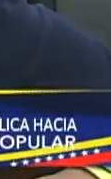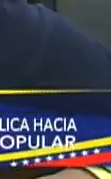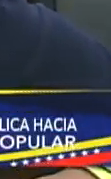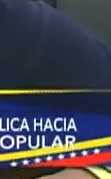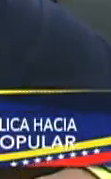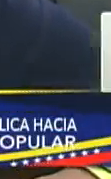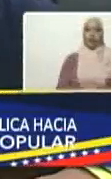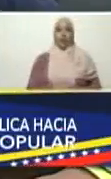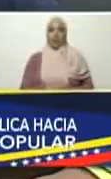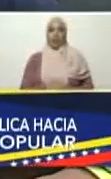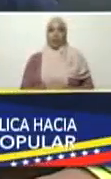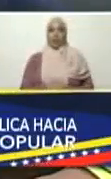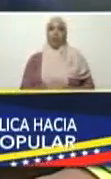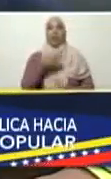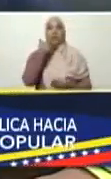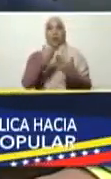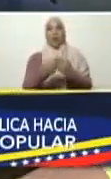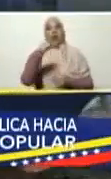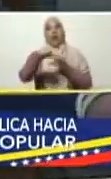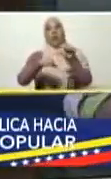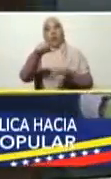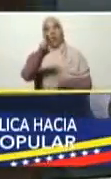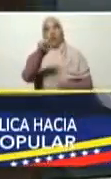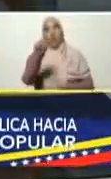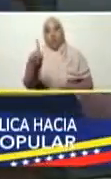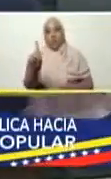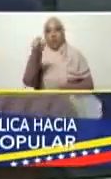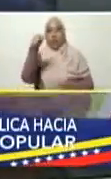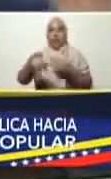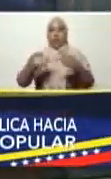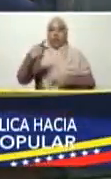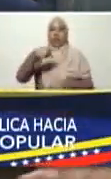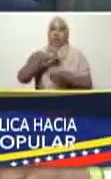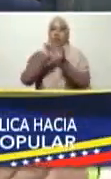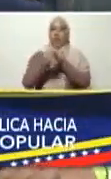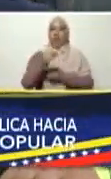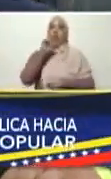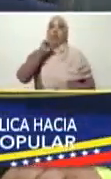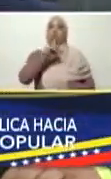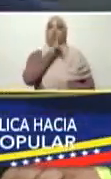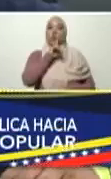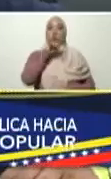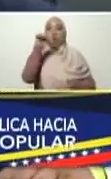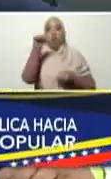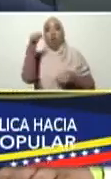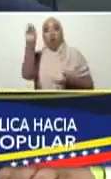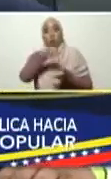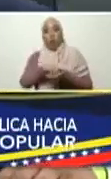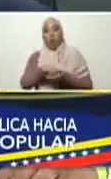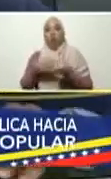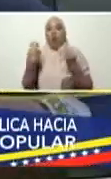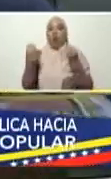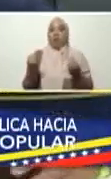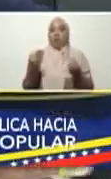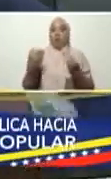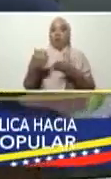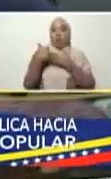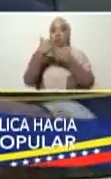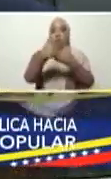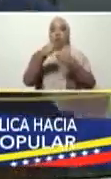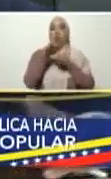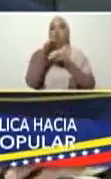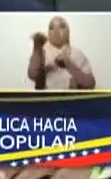comuna El Maizal 2021. ¿Cuántos? Pues Maizal, le cambié el nombre, el Panal 2021 o El Maizal, que muchos le pudieran aportar a un